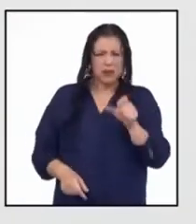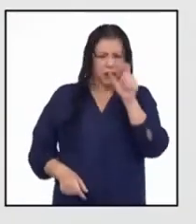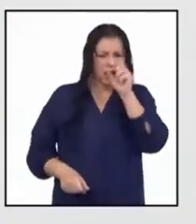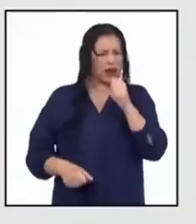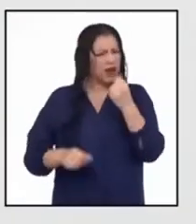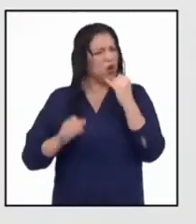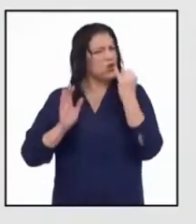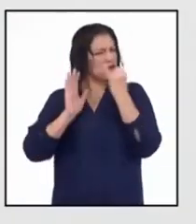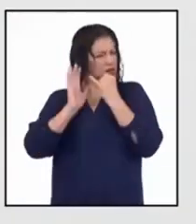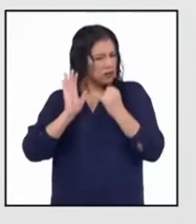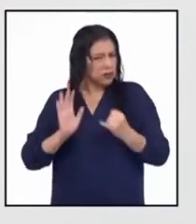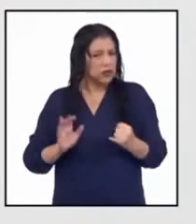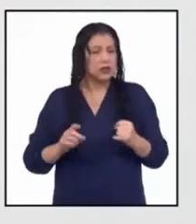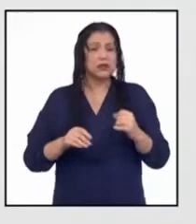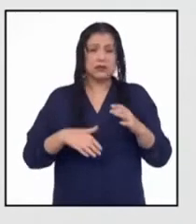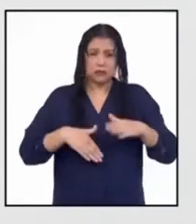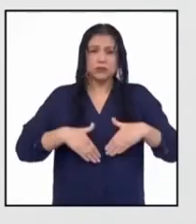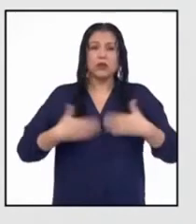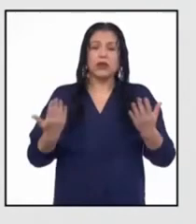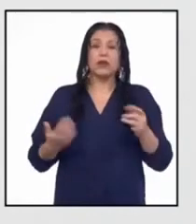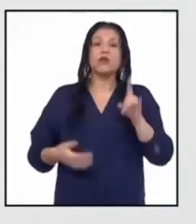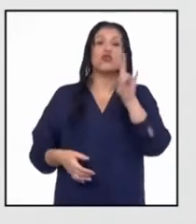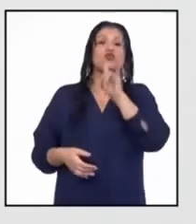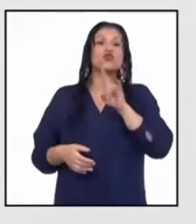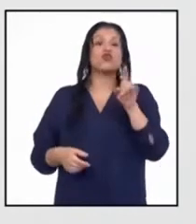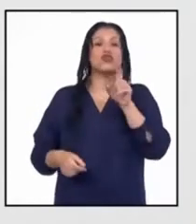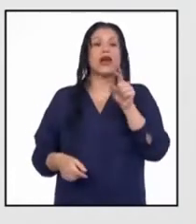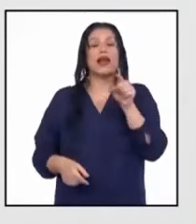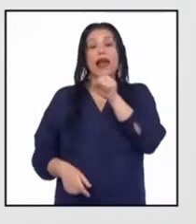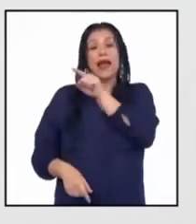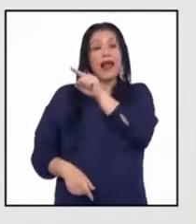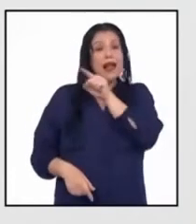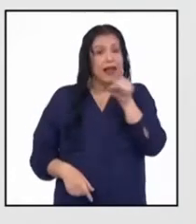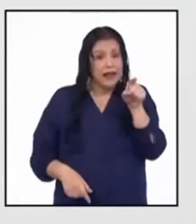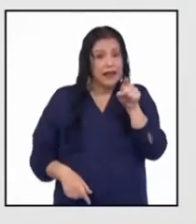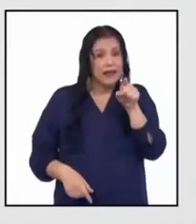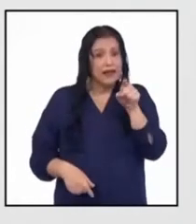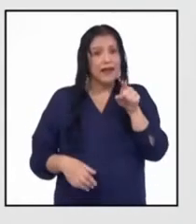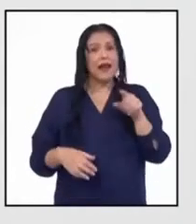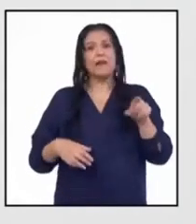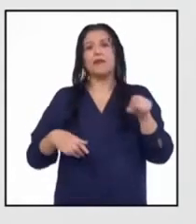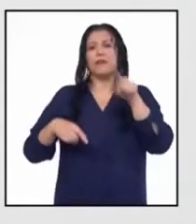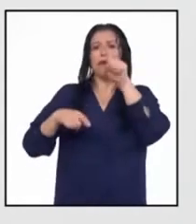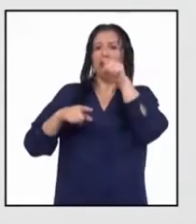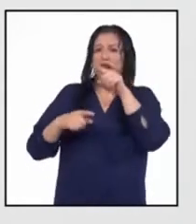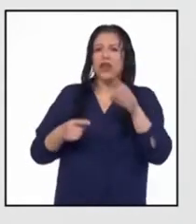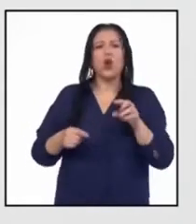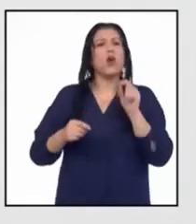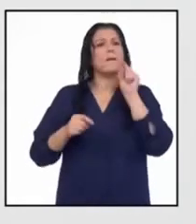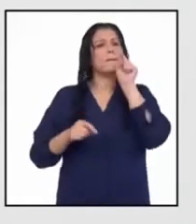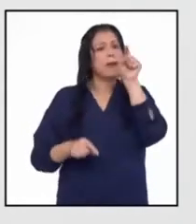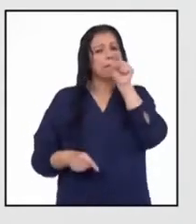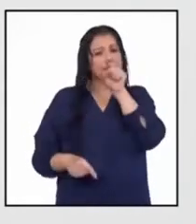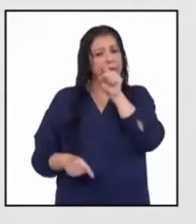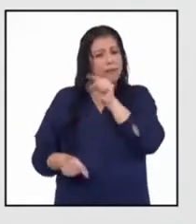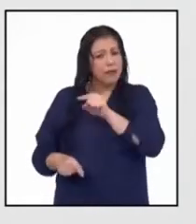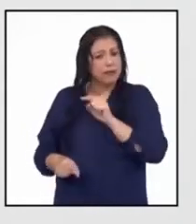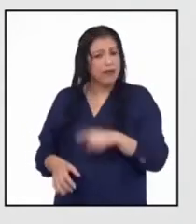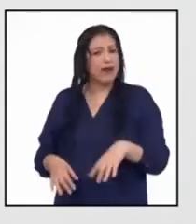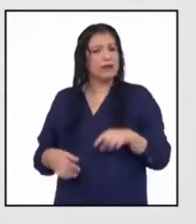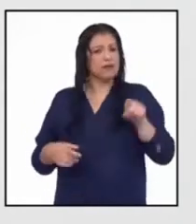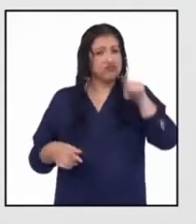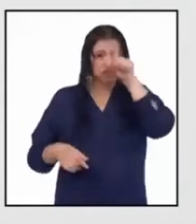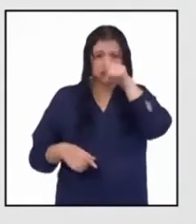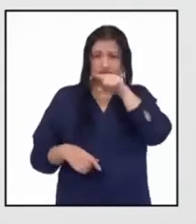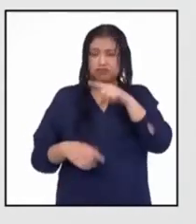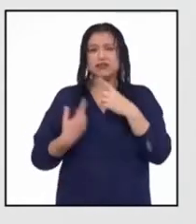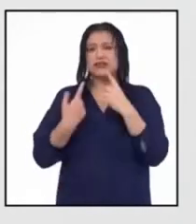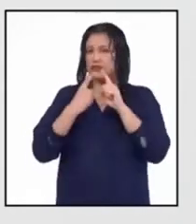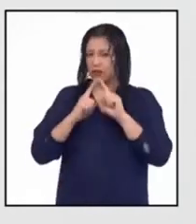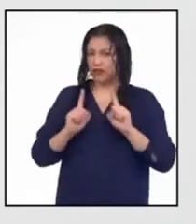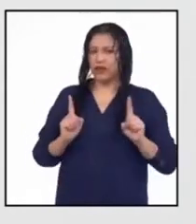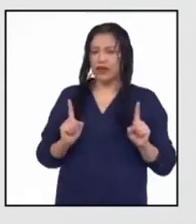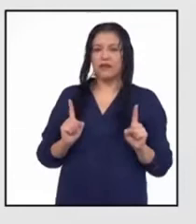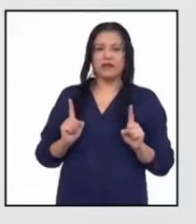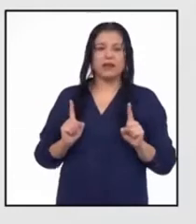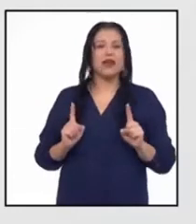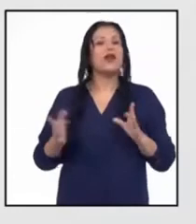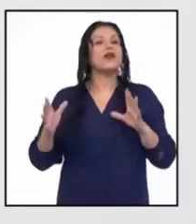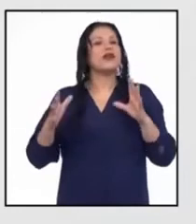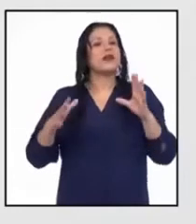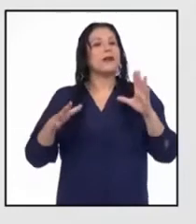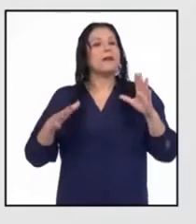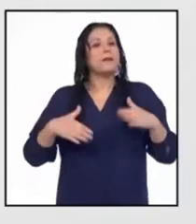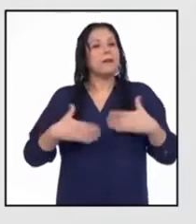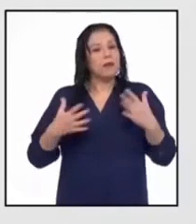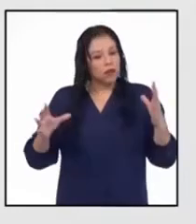figuras, podemos utilizar líneas, polígonos o puntos. Entonces, a modo de